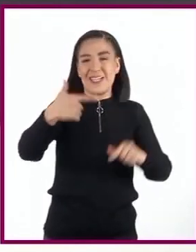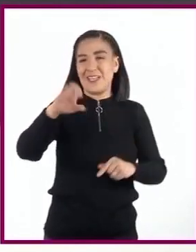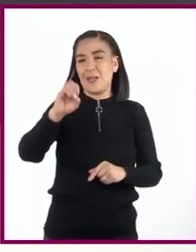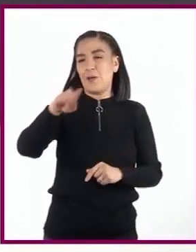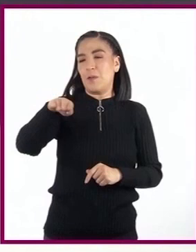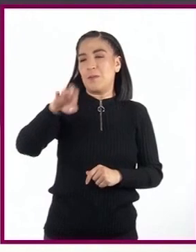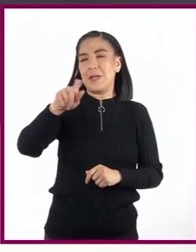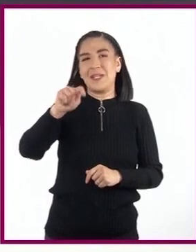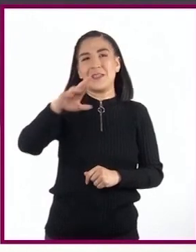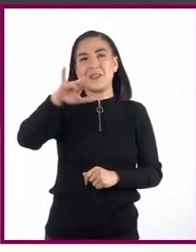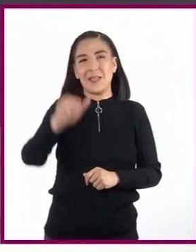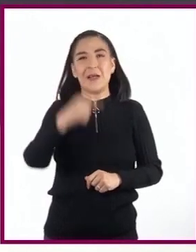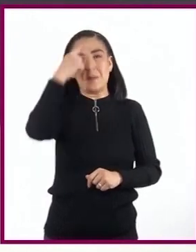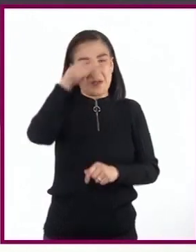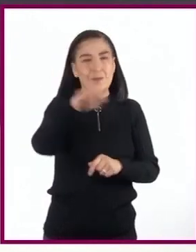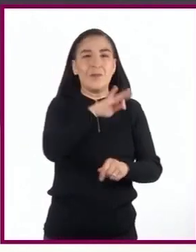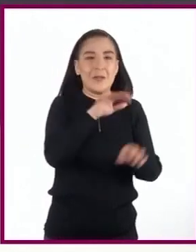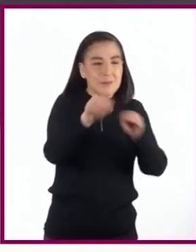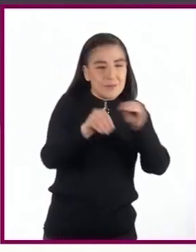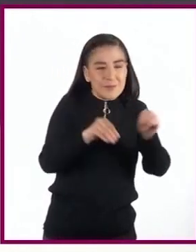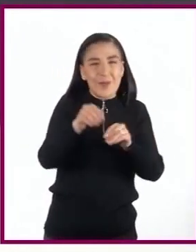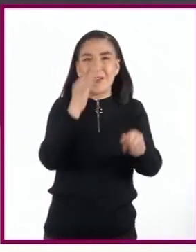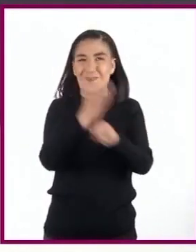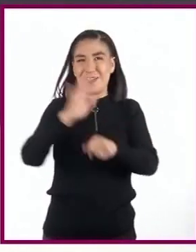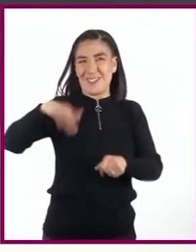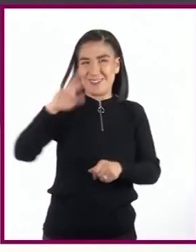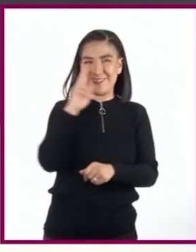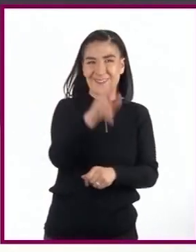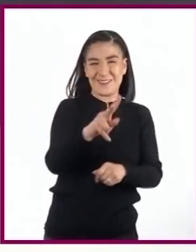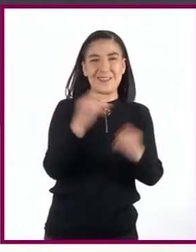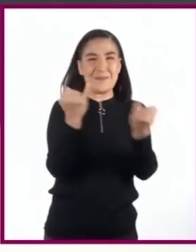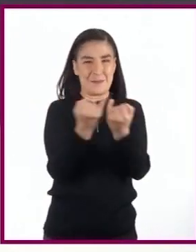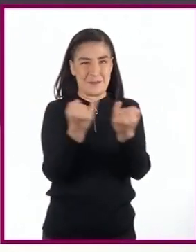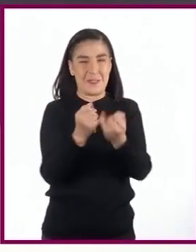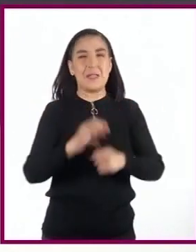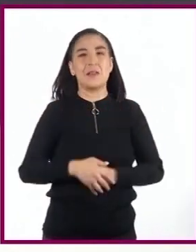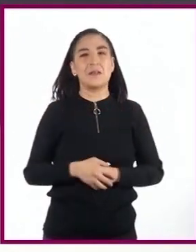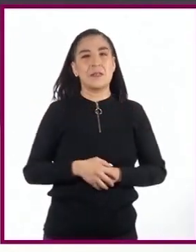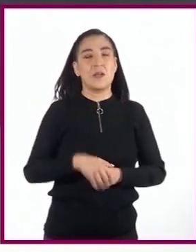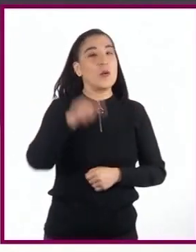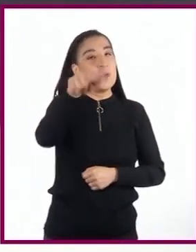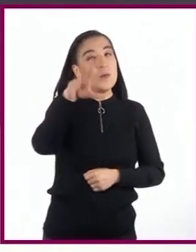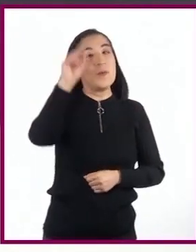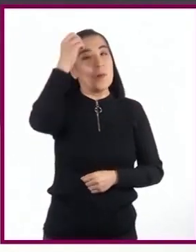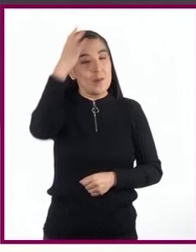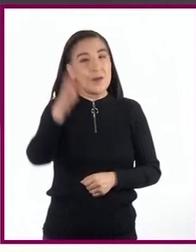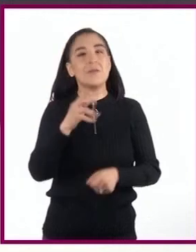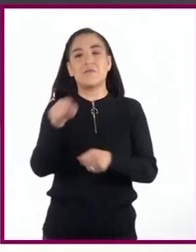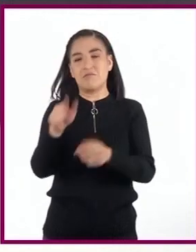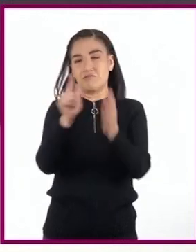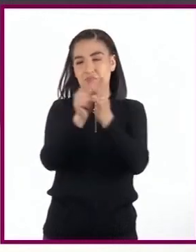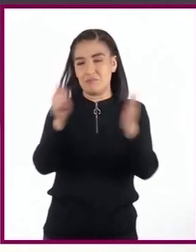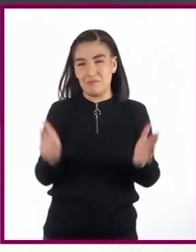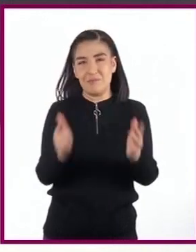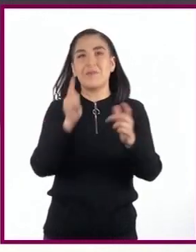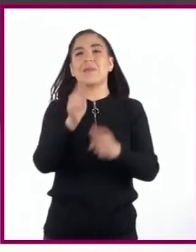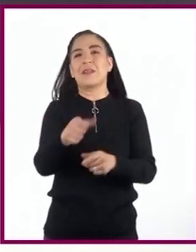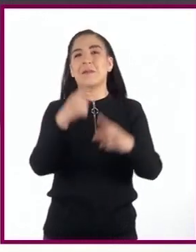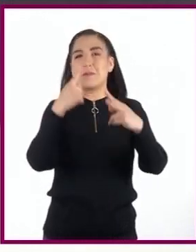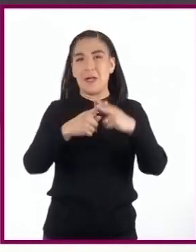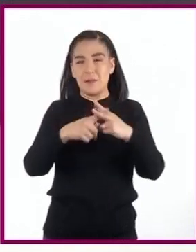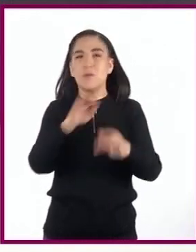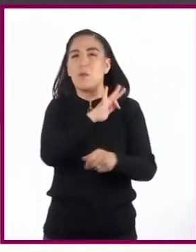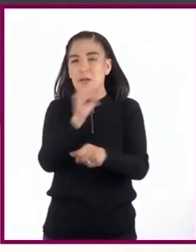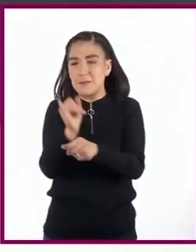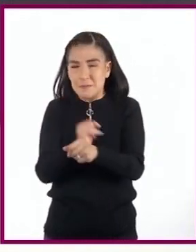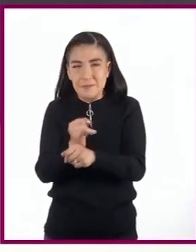lo visto en esta sesión. No olviden apoyarse de sus libros de texto. También